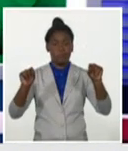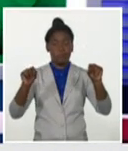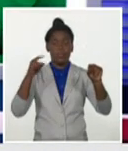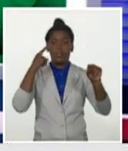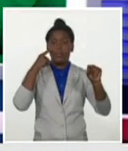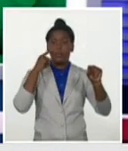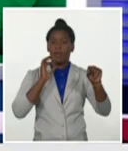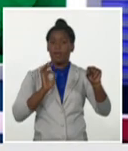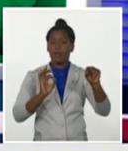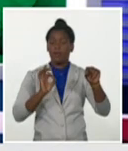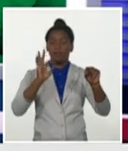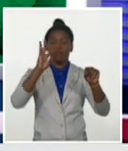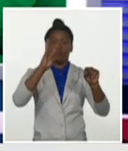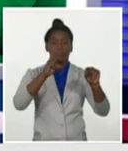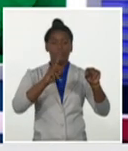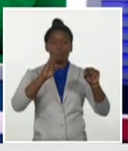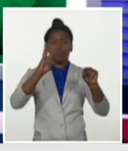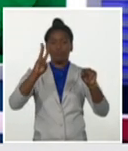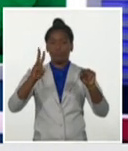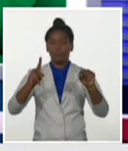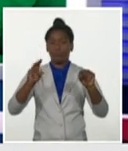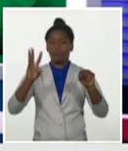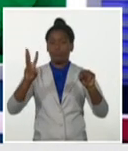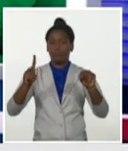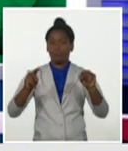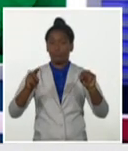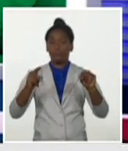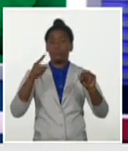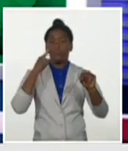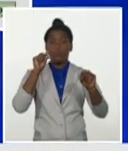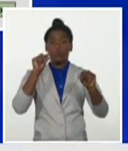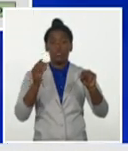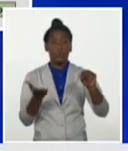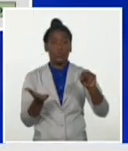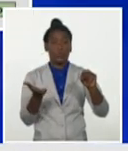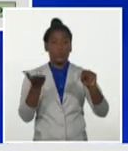disminuye su tasa de incidencia, aunque todavía es elevada, a